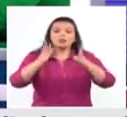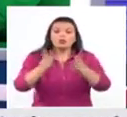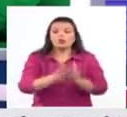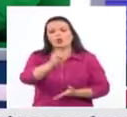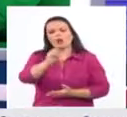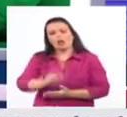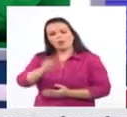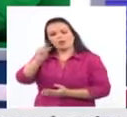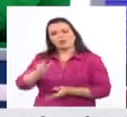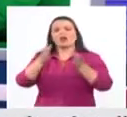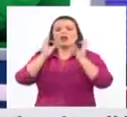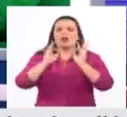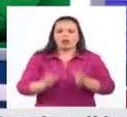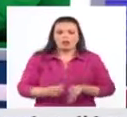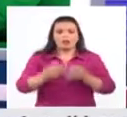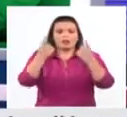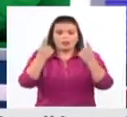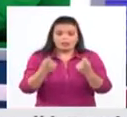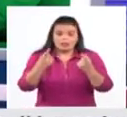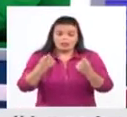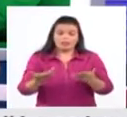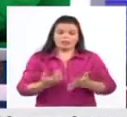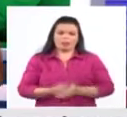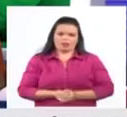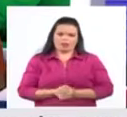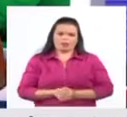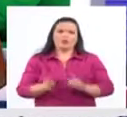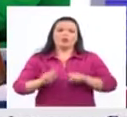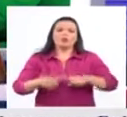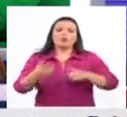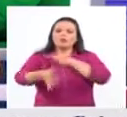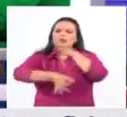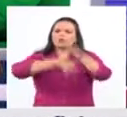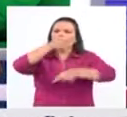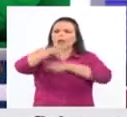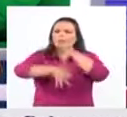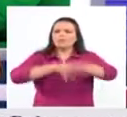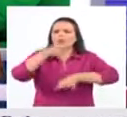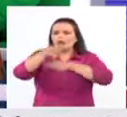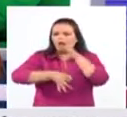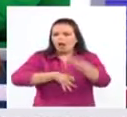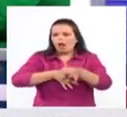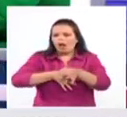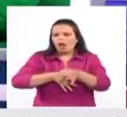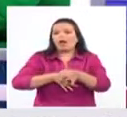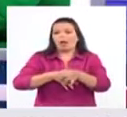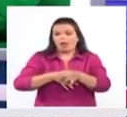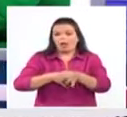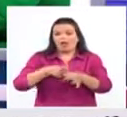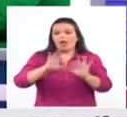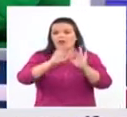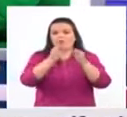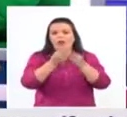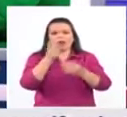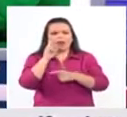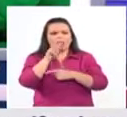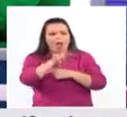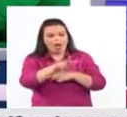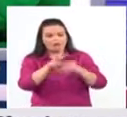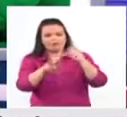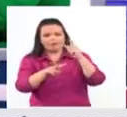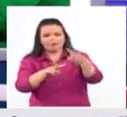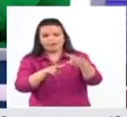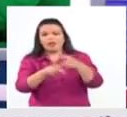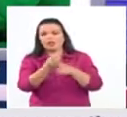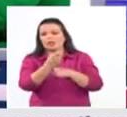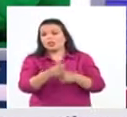eso estábamos hablando de cuáles pudieran ser los impactos para que la familia lo identifique y sepa cuándo pedir ayuda. Por lo tanto, ahí estamos,